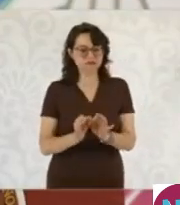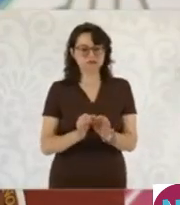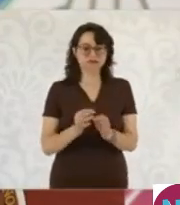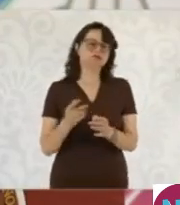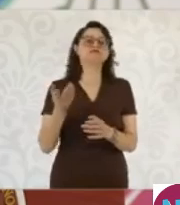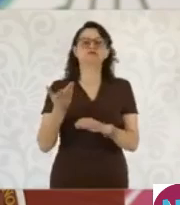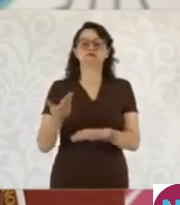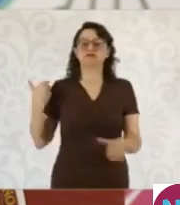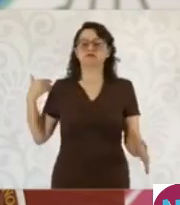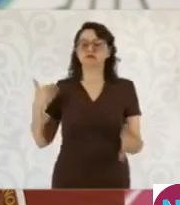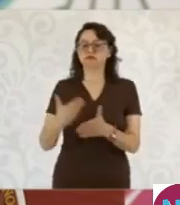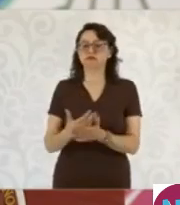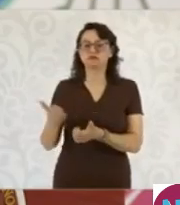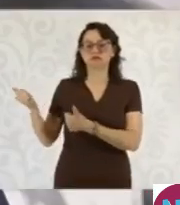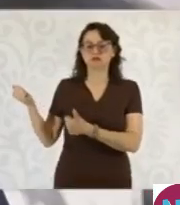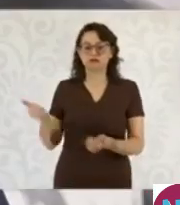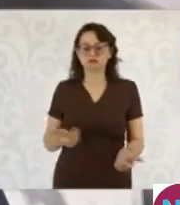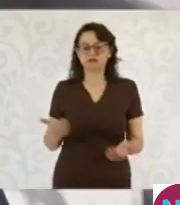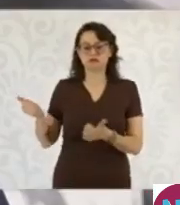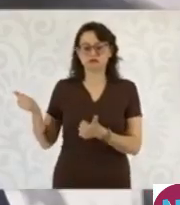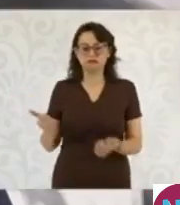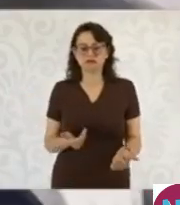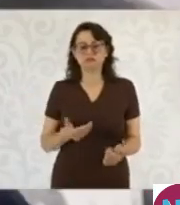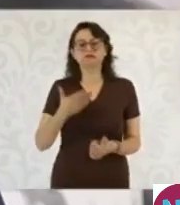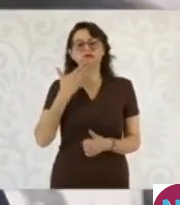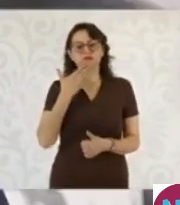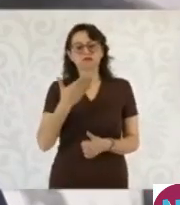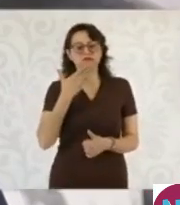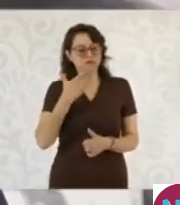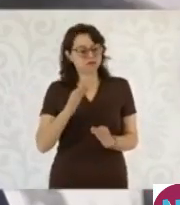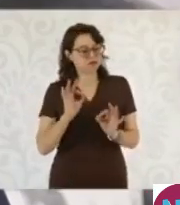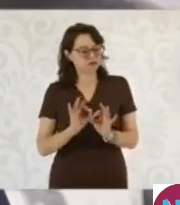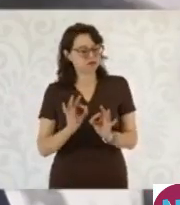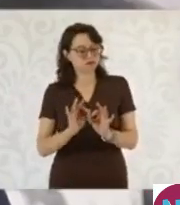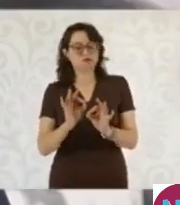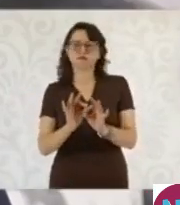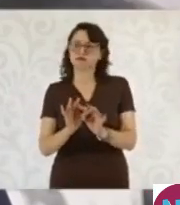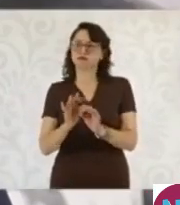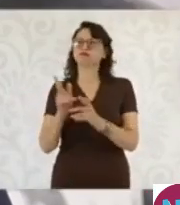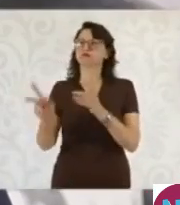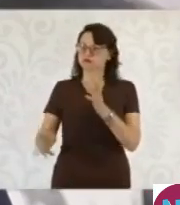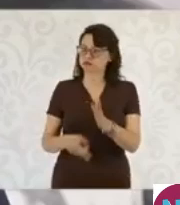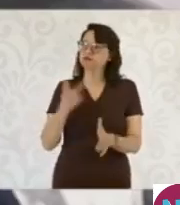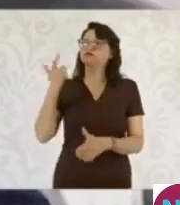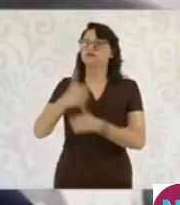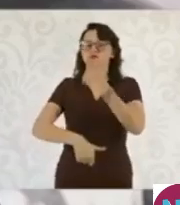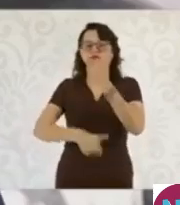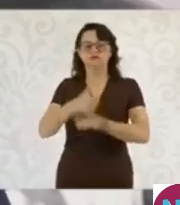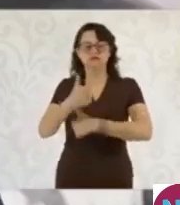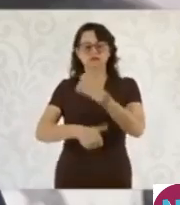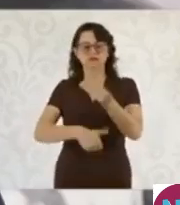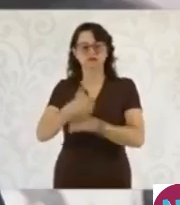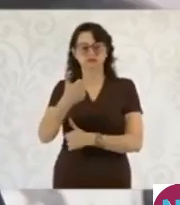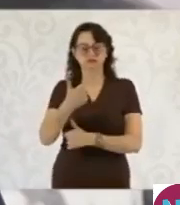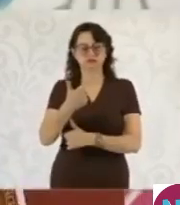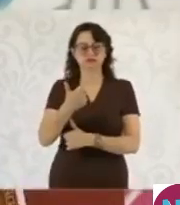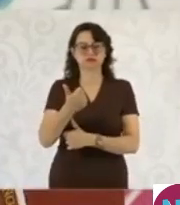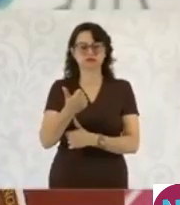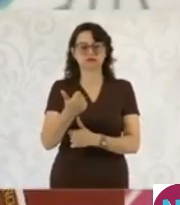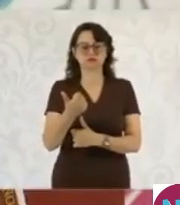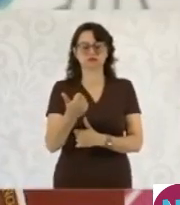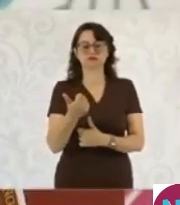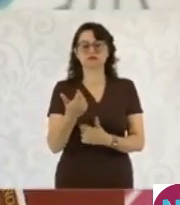cumplidos en este proceso de compra en los últimos meses, los invitamos a participar en una subasta. Es decir, lo que hicimos fue